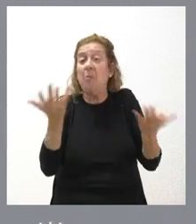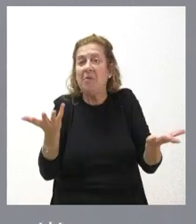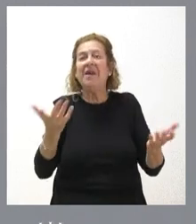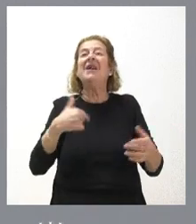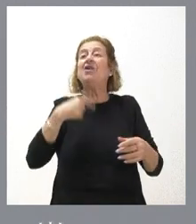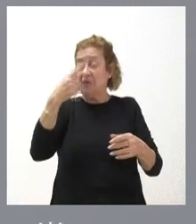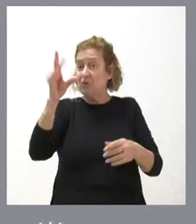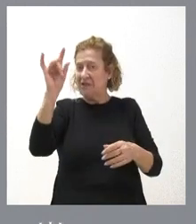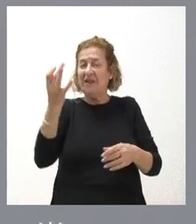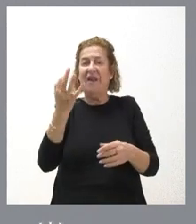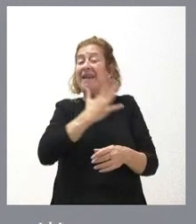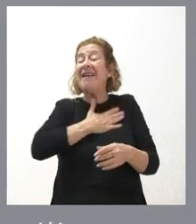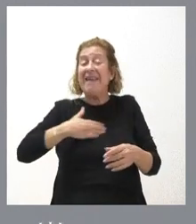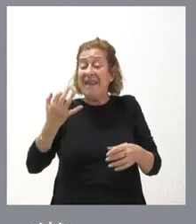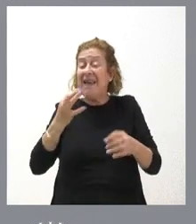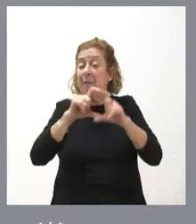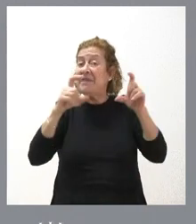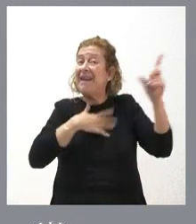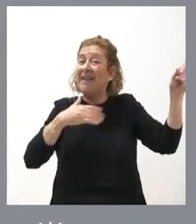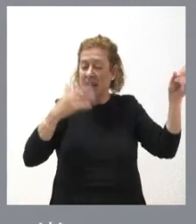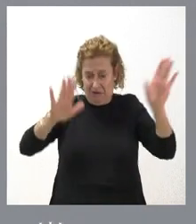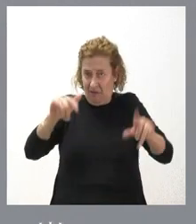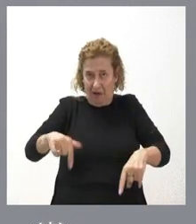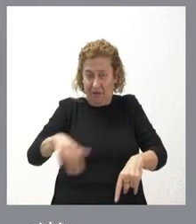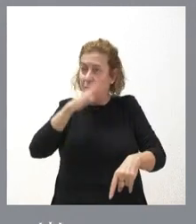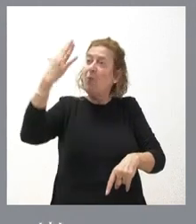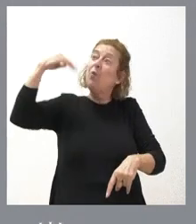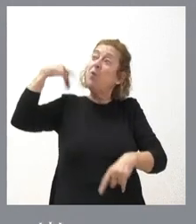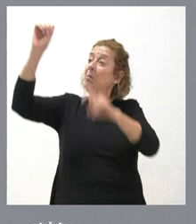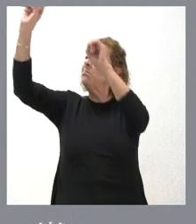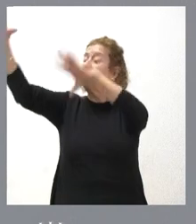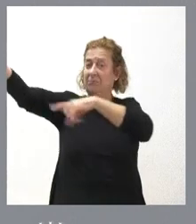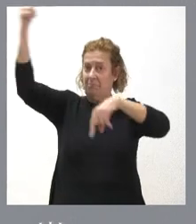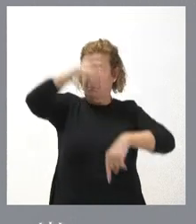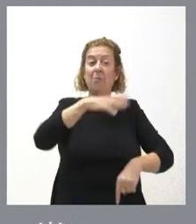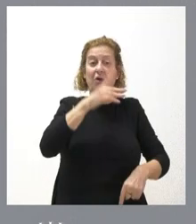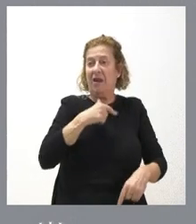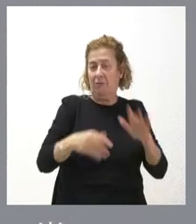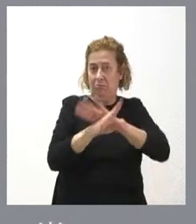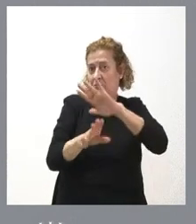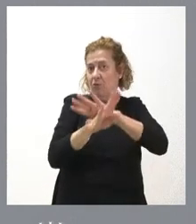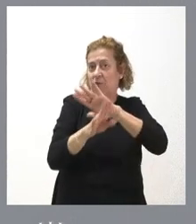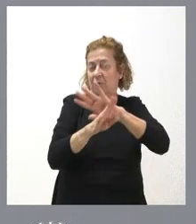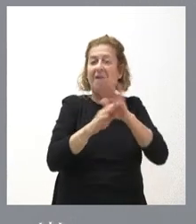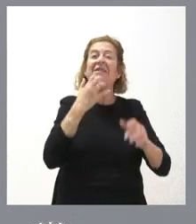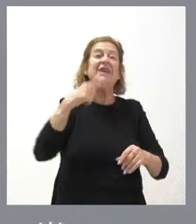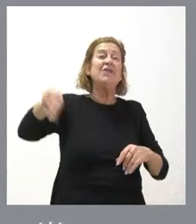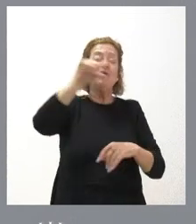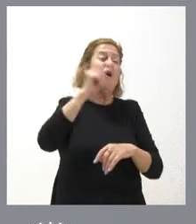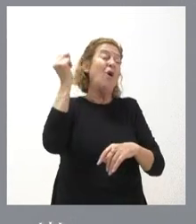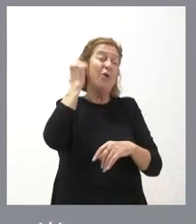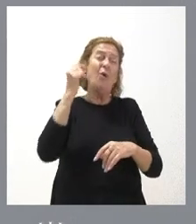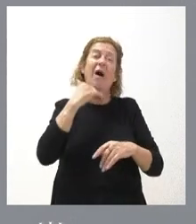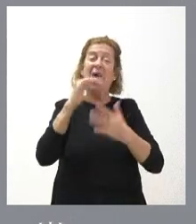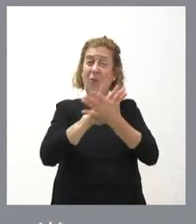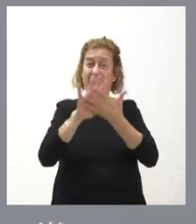empresas es quedarse aquí porque para eso tomaron esa decisión con el fin de dar continuidad si han oído ustedes hablar algunas empresas de